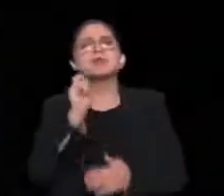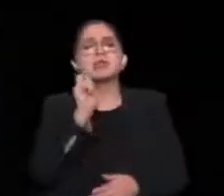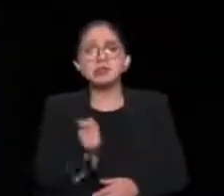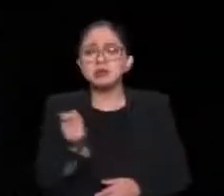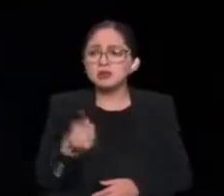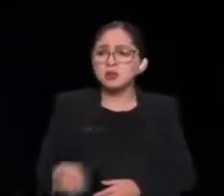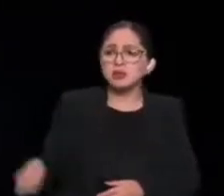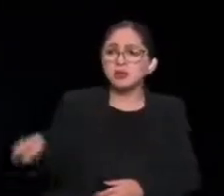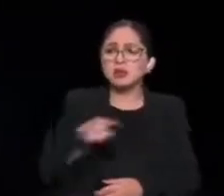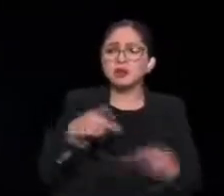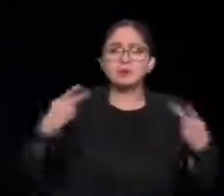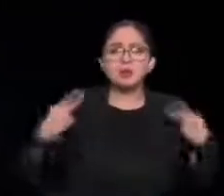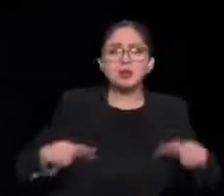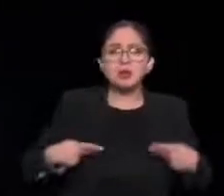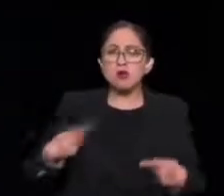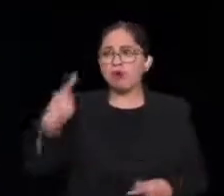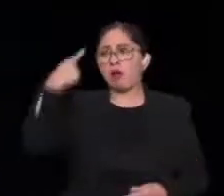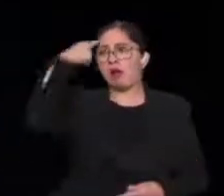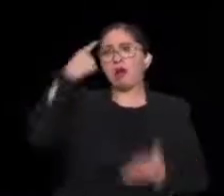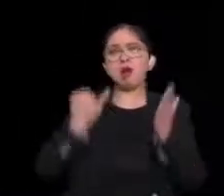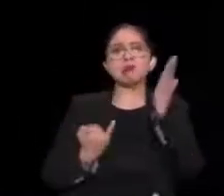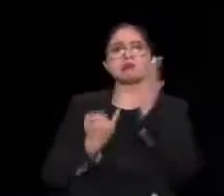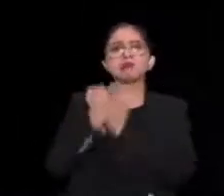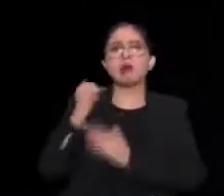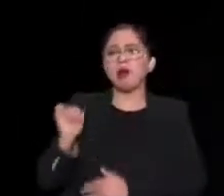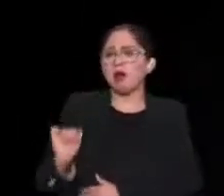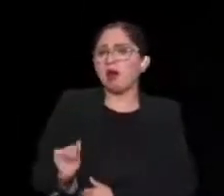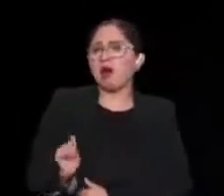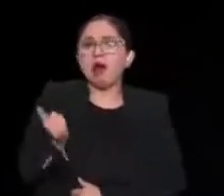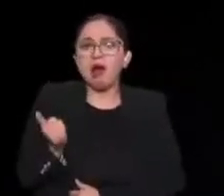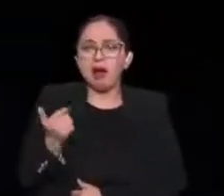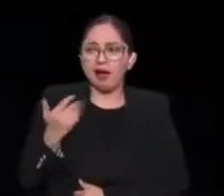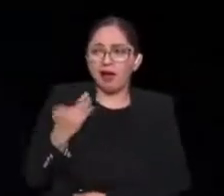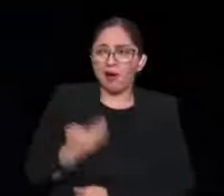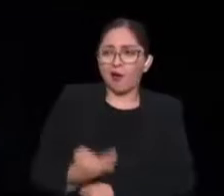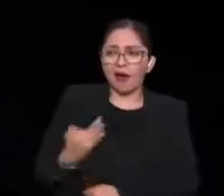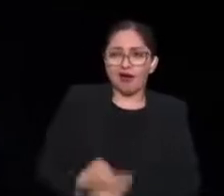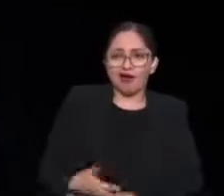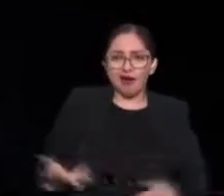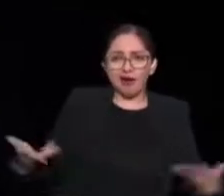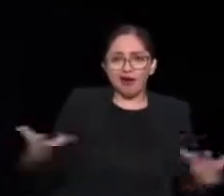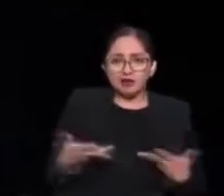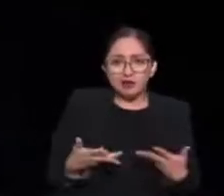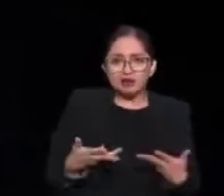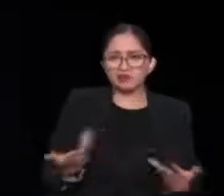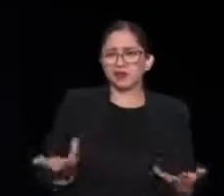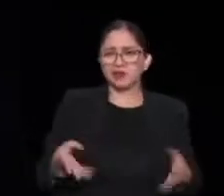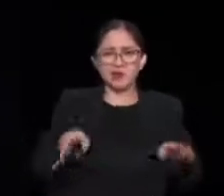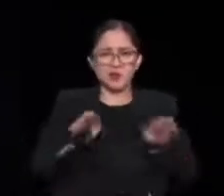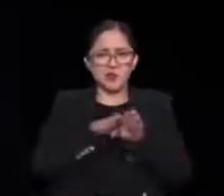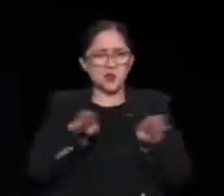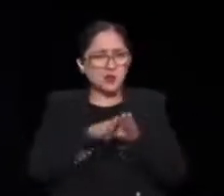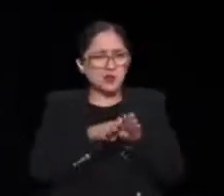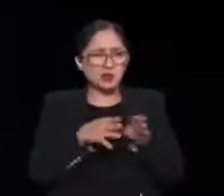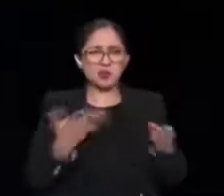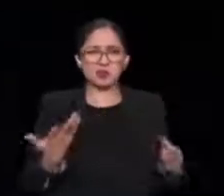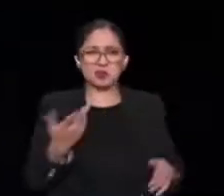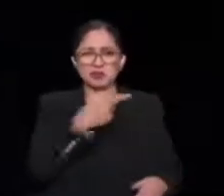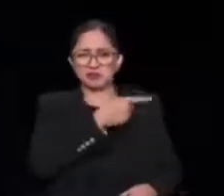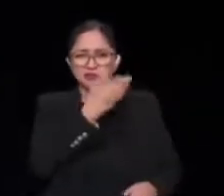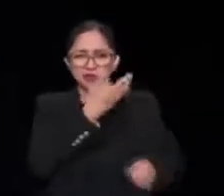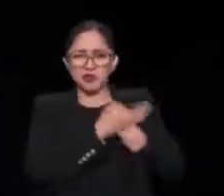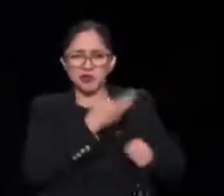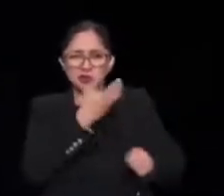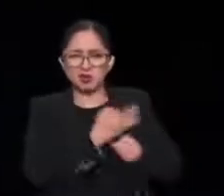los oportunistas carroñeros que jalaron Dorian, agua ¿no? para su molino y de manera totalmente poco empática, deleznable, la frase que acabas de